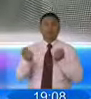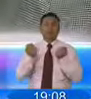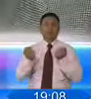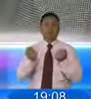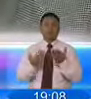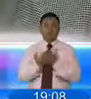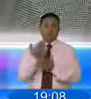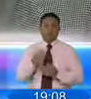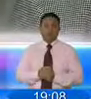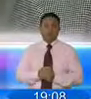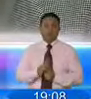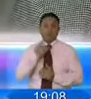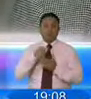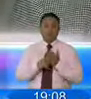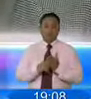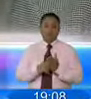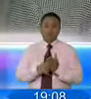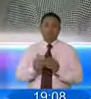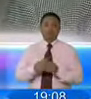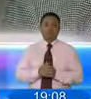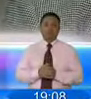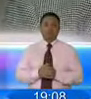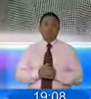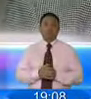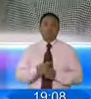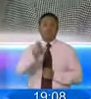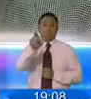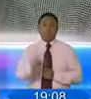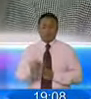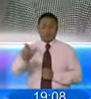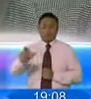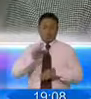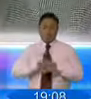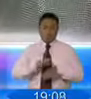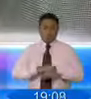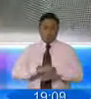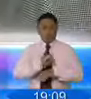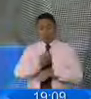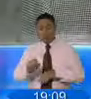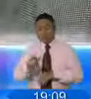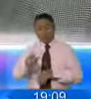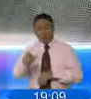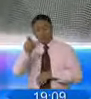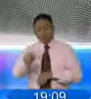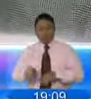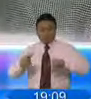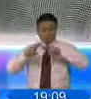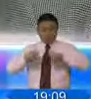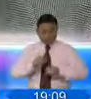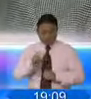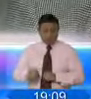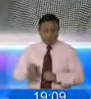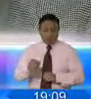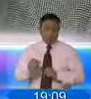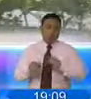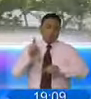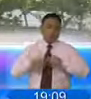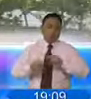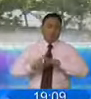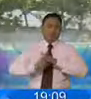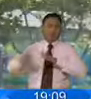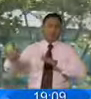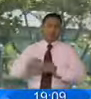ejemplo, impedir la salida del país de los involucrados o presuntos involucrados en este caso de